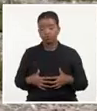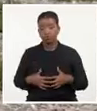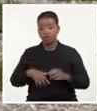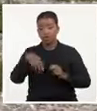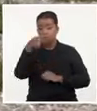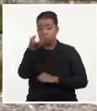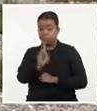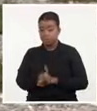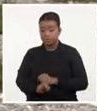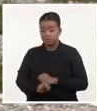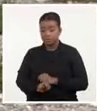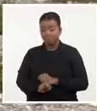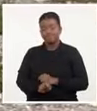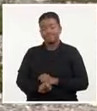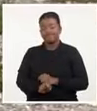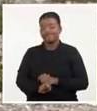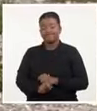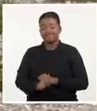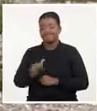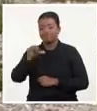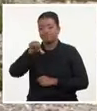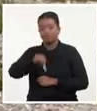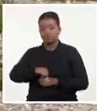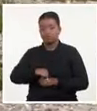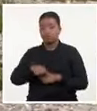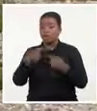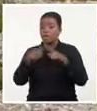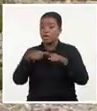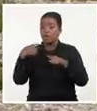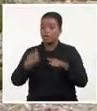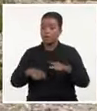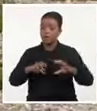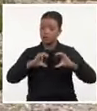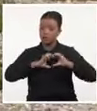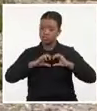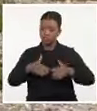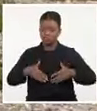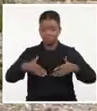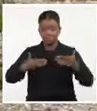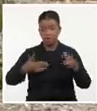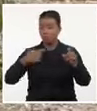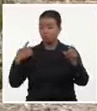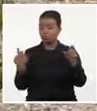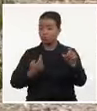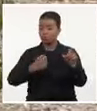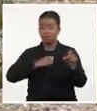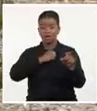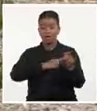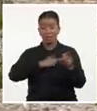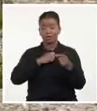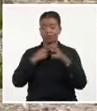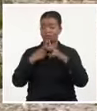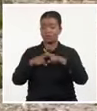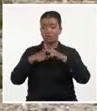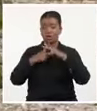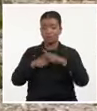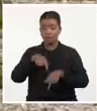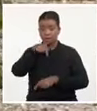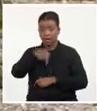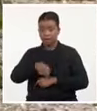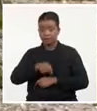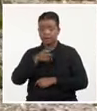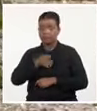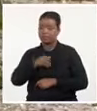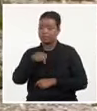los infortunios de la vida, pero a esos infortunios hay que ponerle el doble de corazón, el doble de empatía, el doble de amor, y esta sigue siendo esa